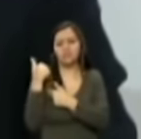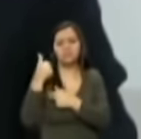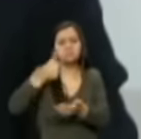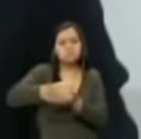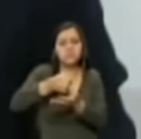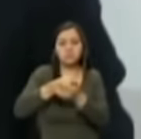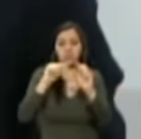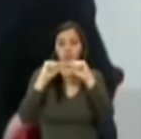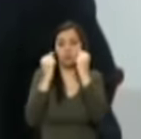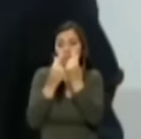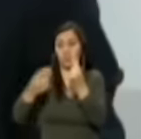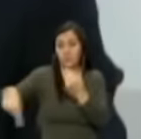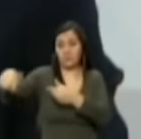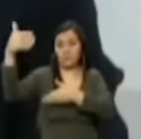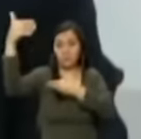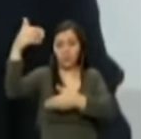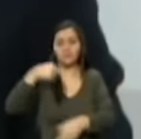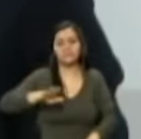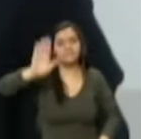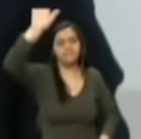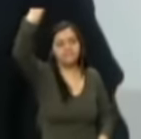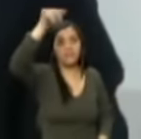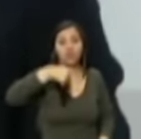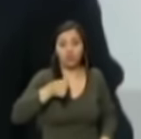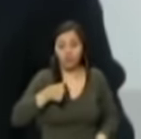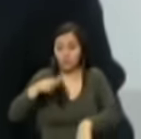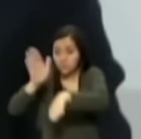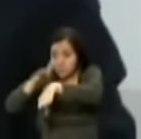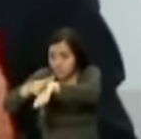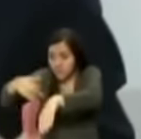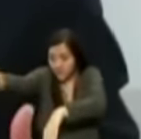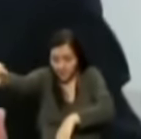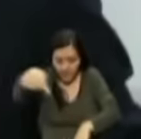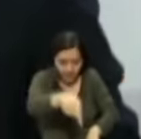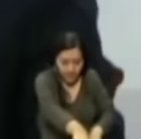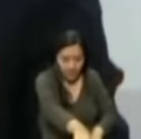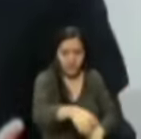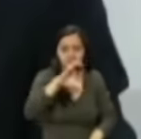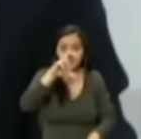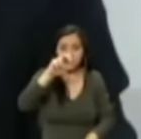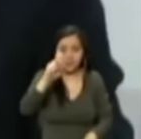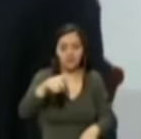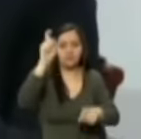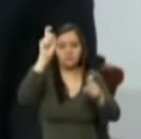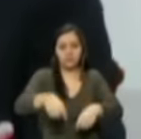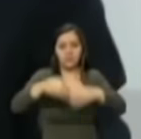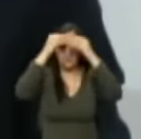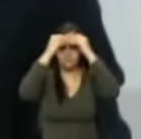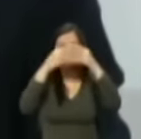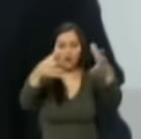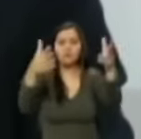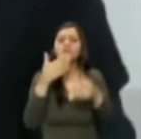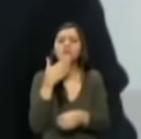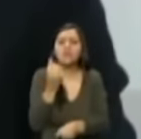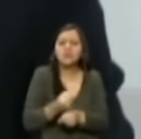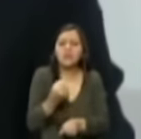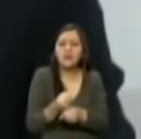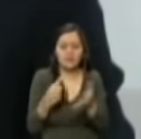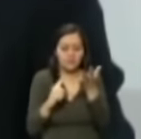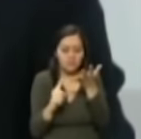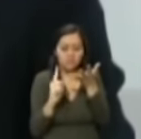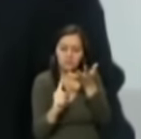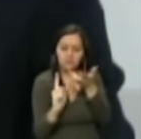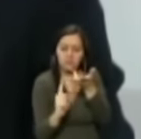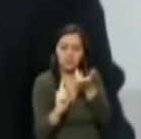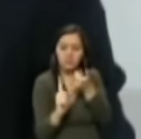organizaciones políticas de participar de los diferentes procesos que lleva adelante la rectoría de este nuevo modelo, de este nuevo sistema que estamos